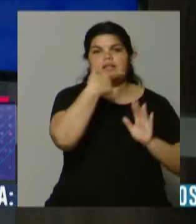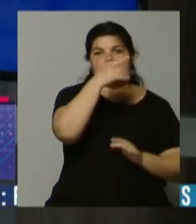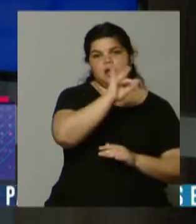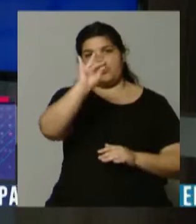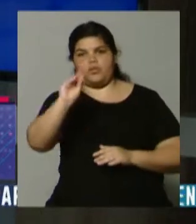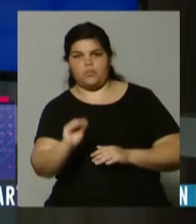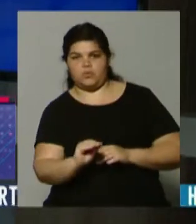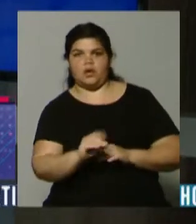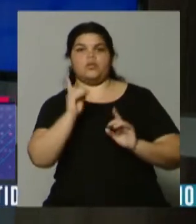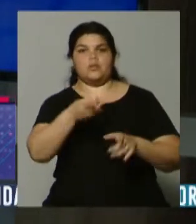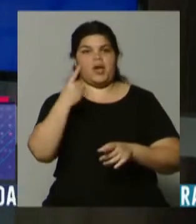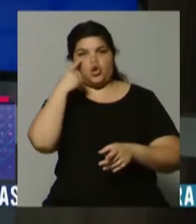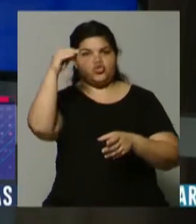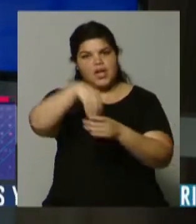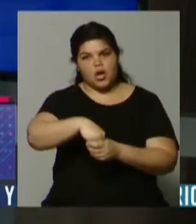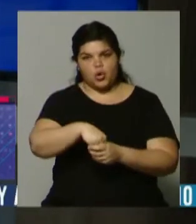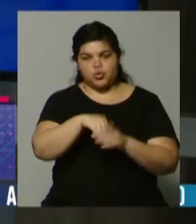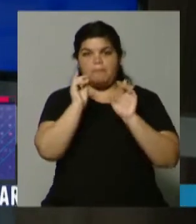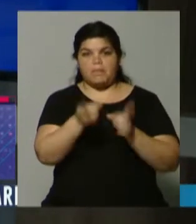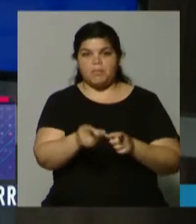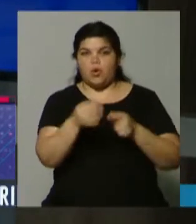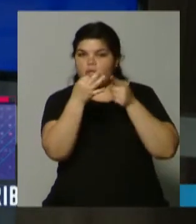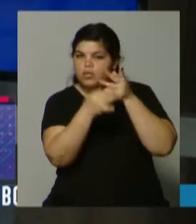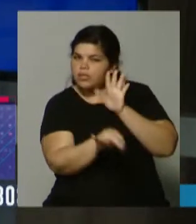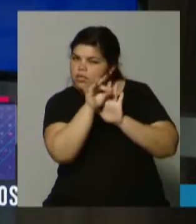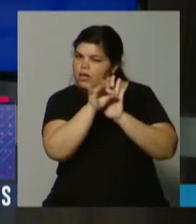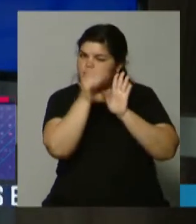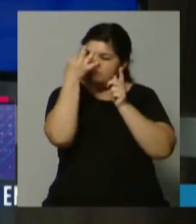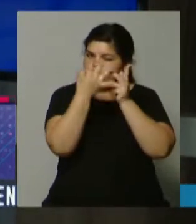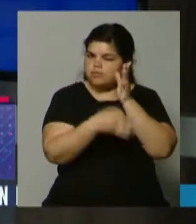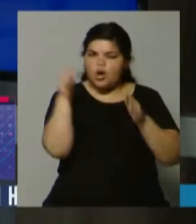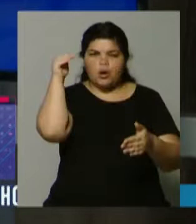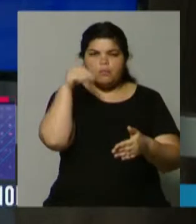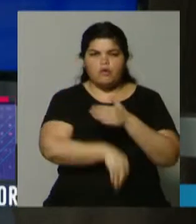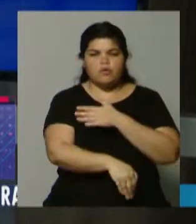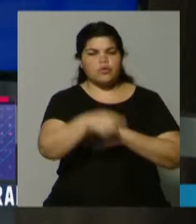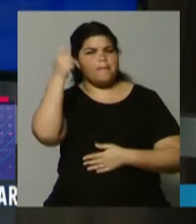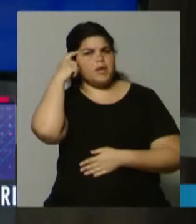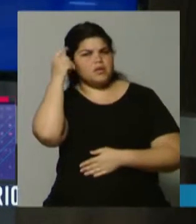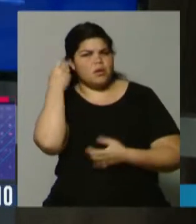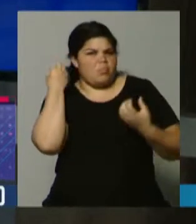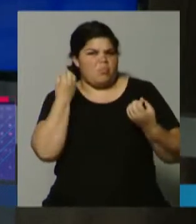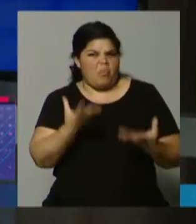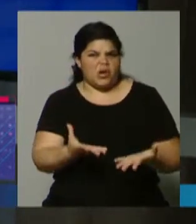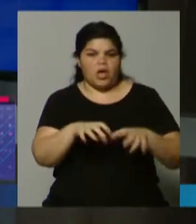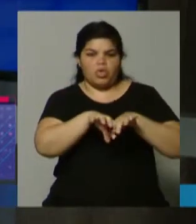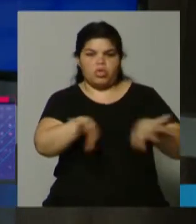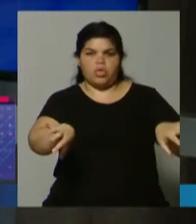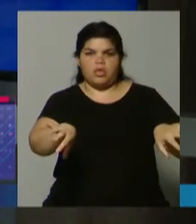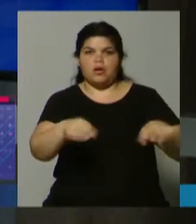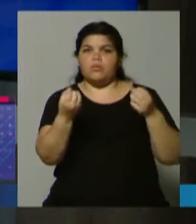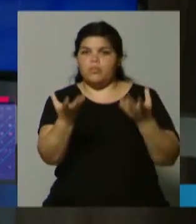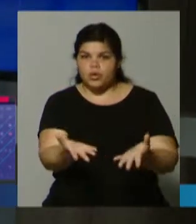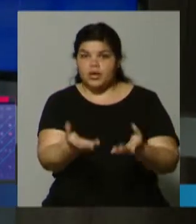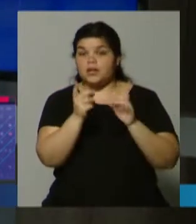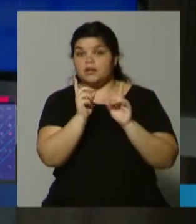y de los consejos deliberantes. Esto hay que estudiarlo en finos, hay muchos datos para pensar por qué persiste esta lógica bipartidista y cuál es